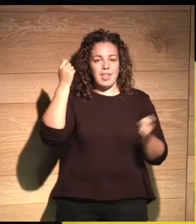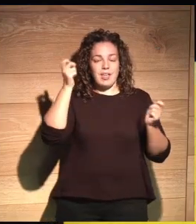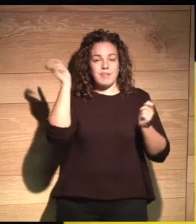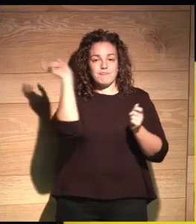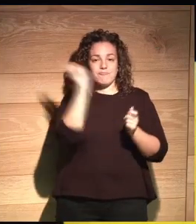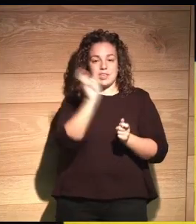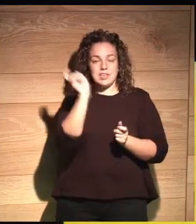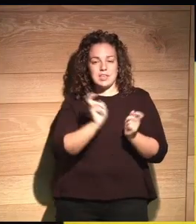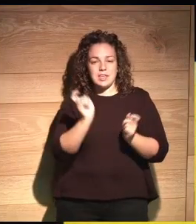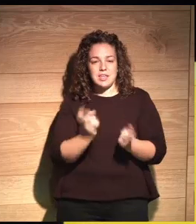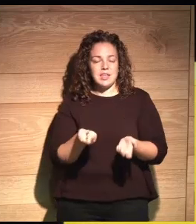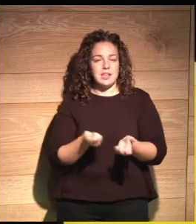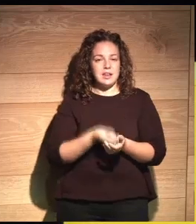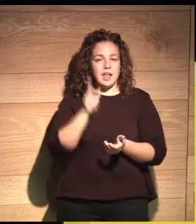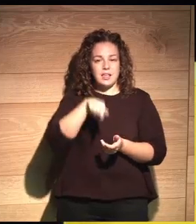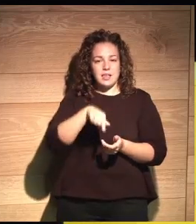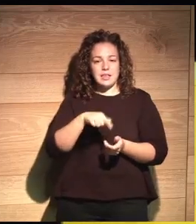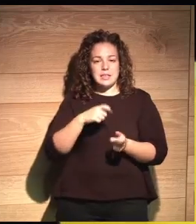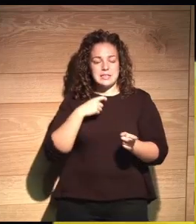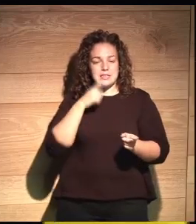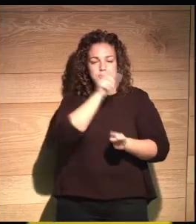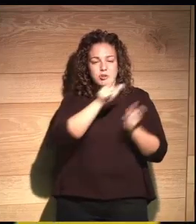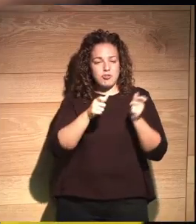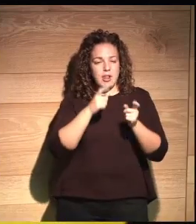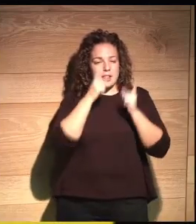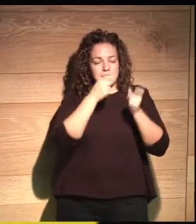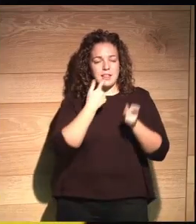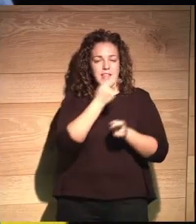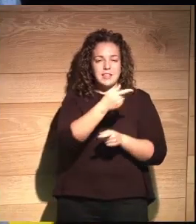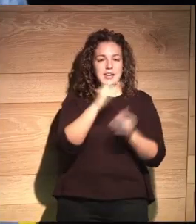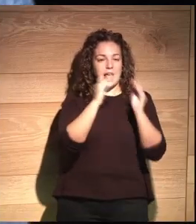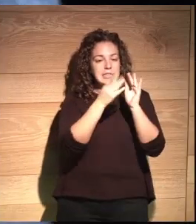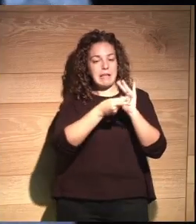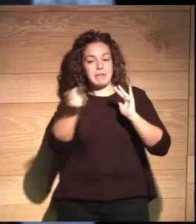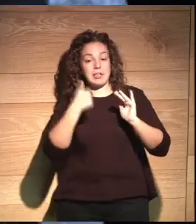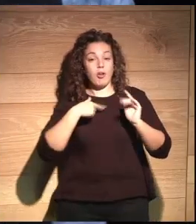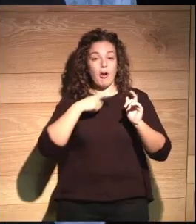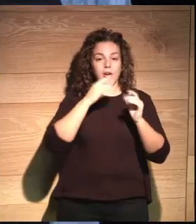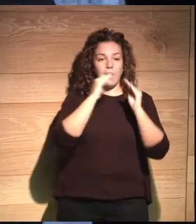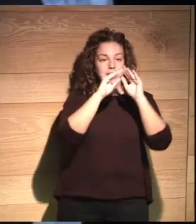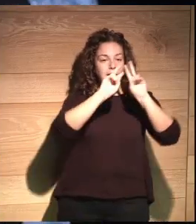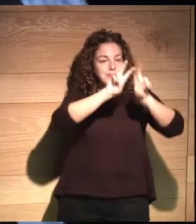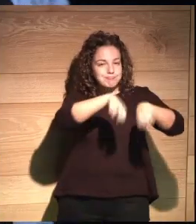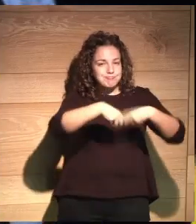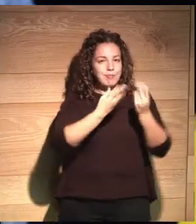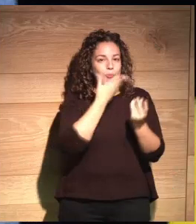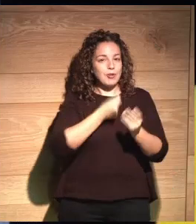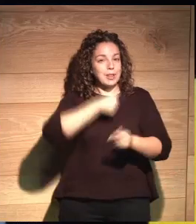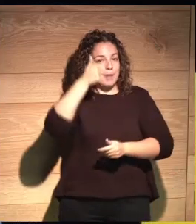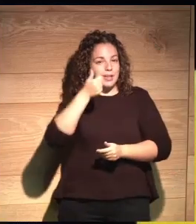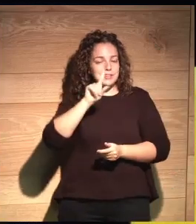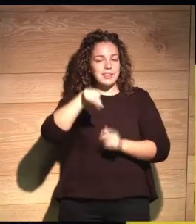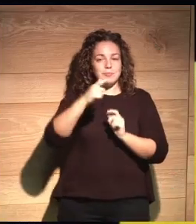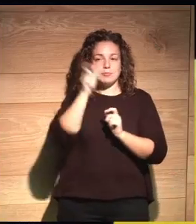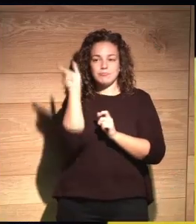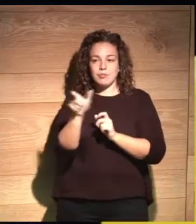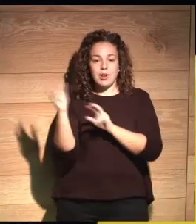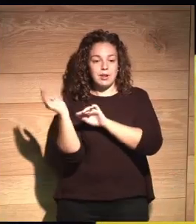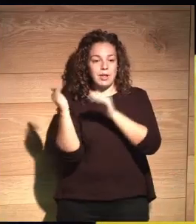significativos y trata de decirle a la gente salir de la casa yo te la hago más linda después la gente